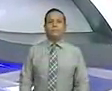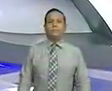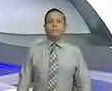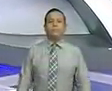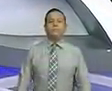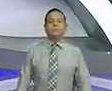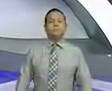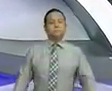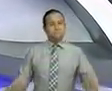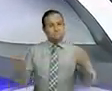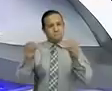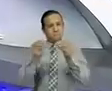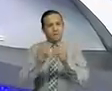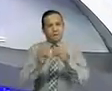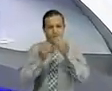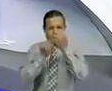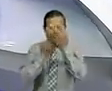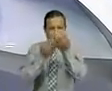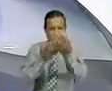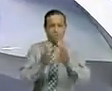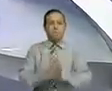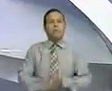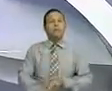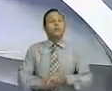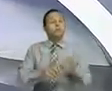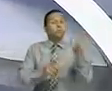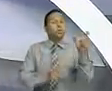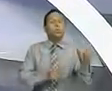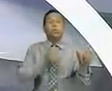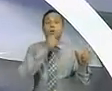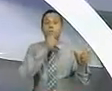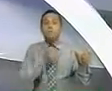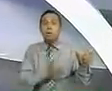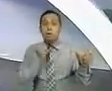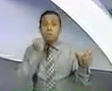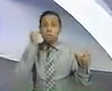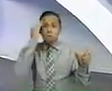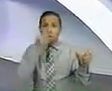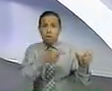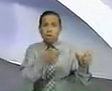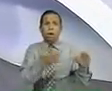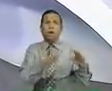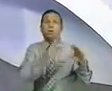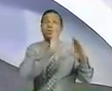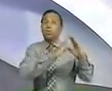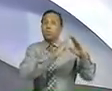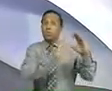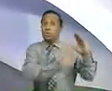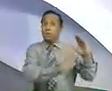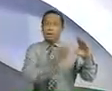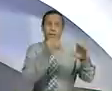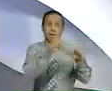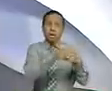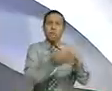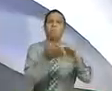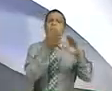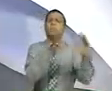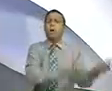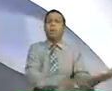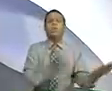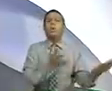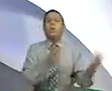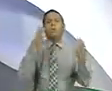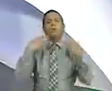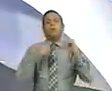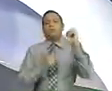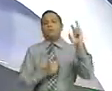Y ya estamos de regreso para contarles que un adulto mayor fue encontrado muerto en el interior de su vivienda ubicada en el suroeste de Guayaquil. Según la Policía Nacional,